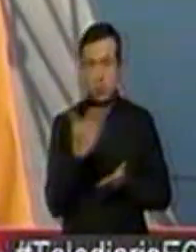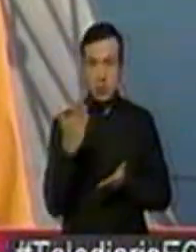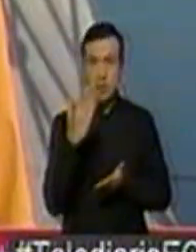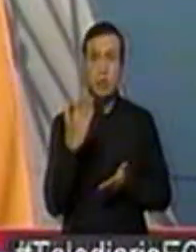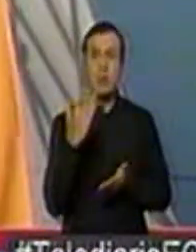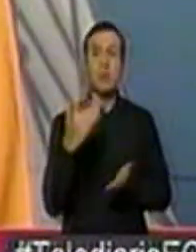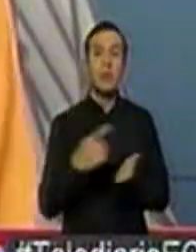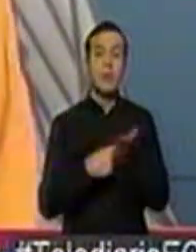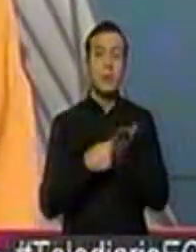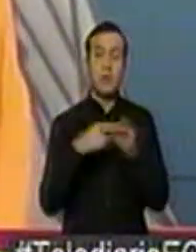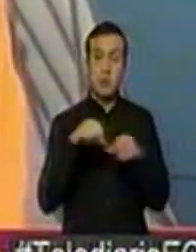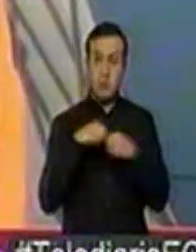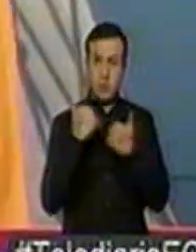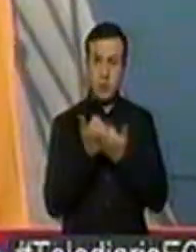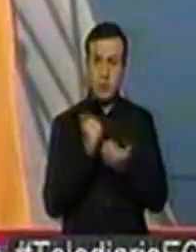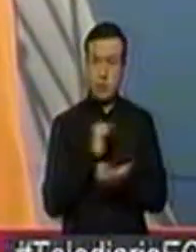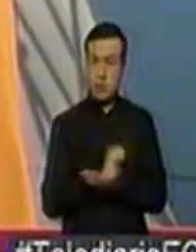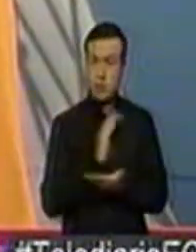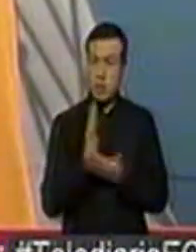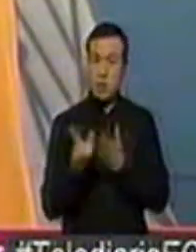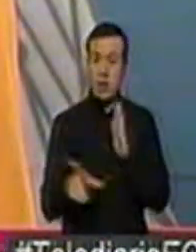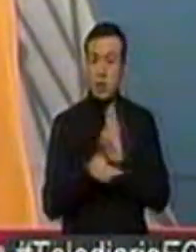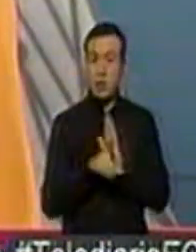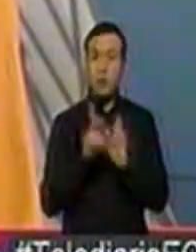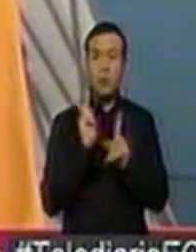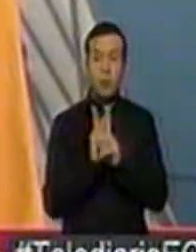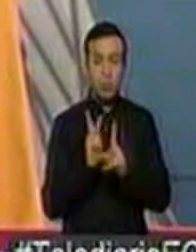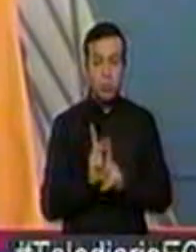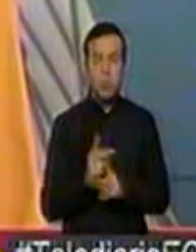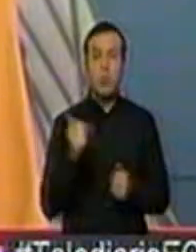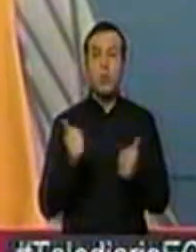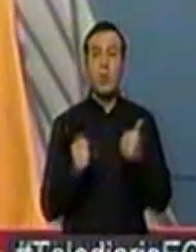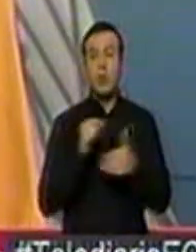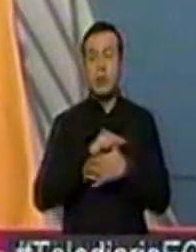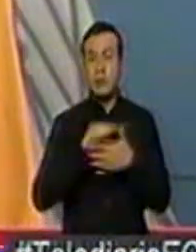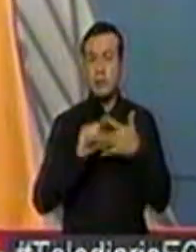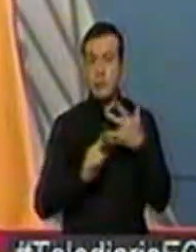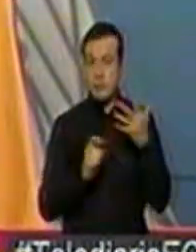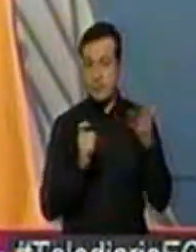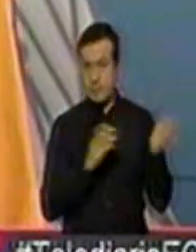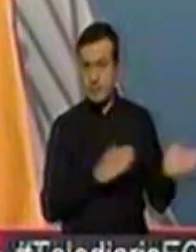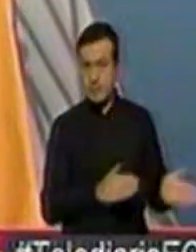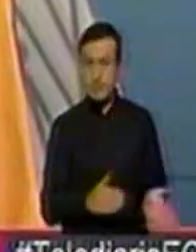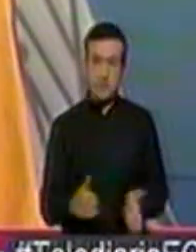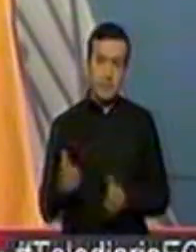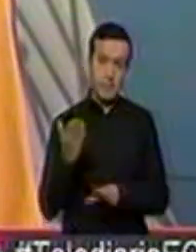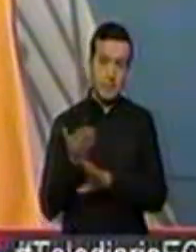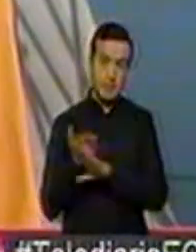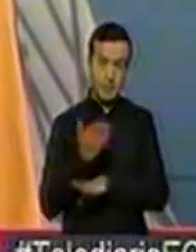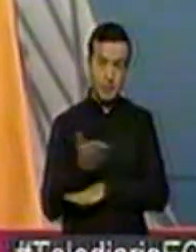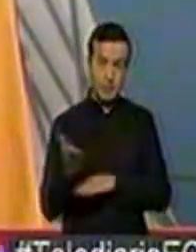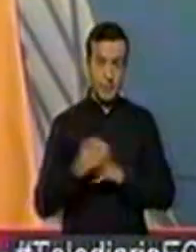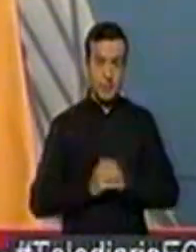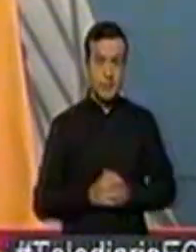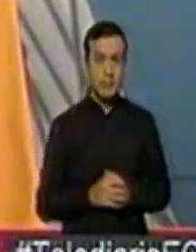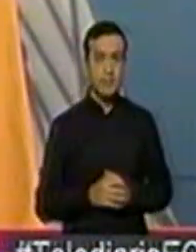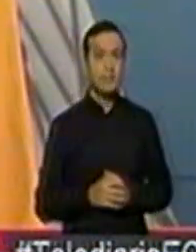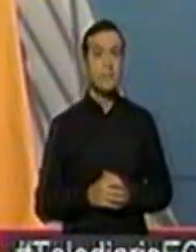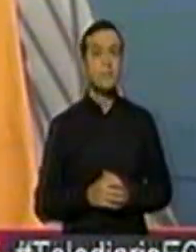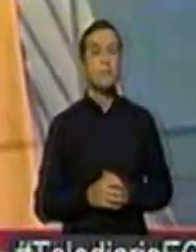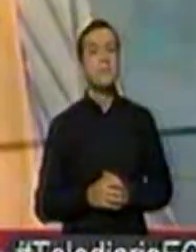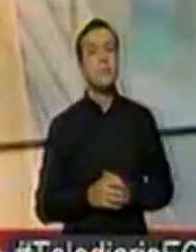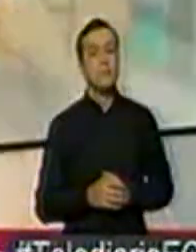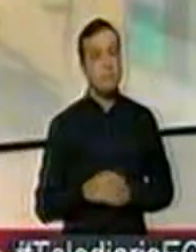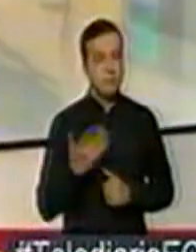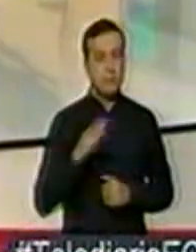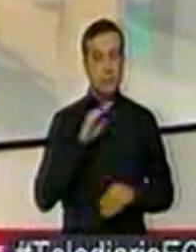abordada en la asamblea nacional aquí cuáles son los puntos principales que se estarían planteando hemos venido